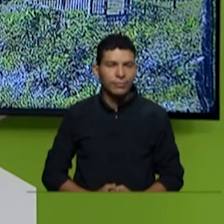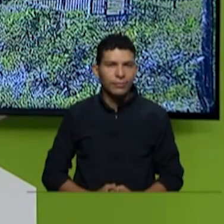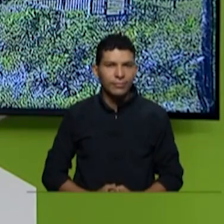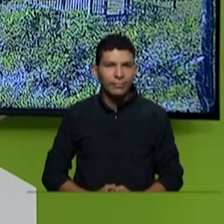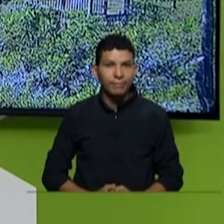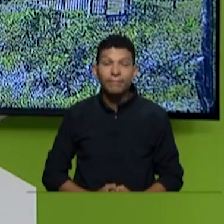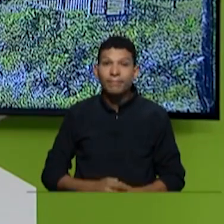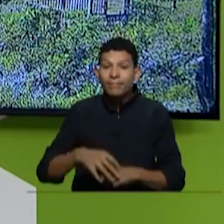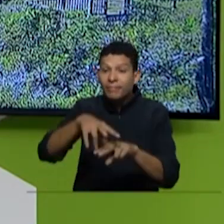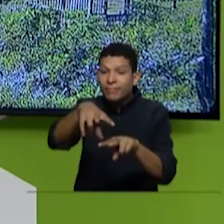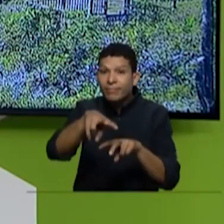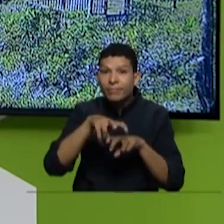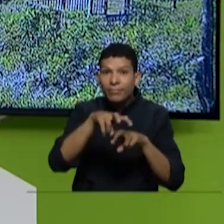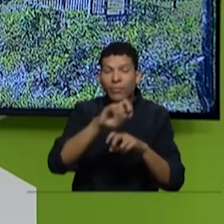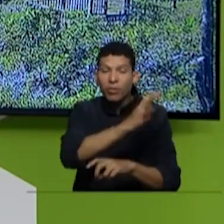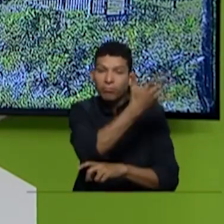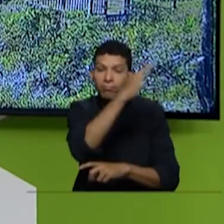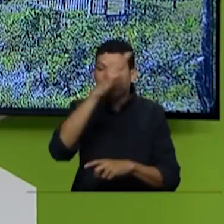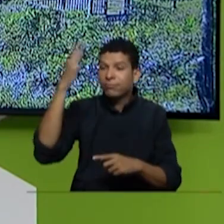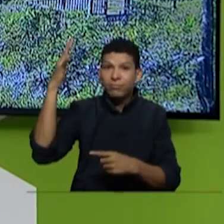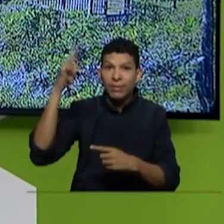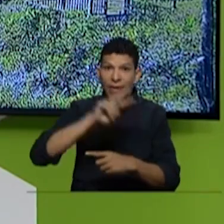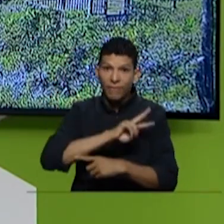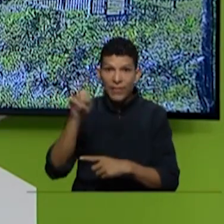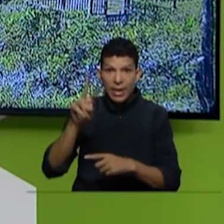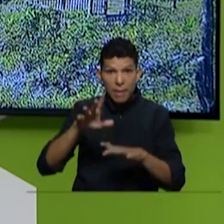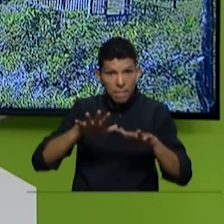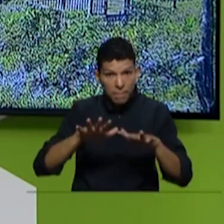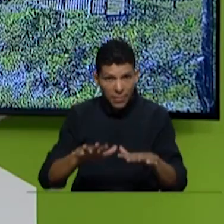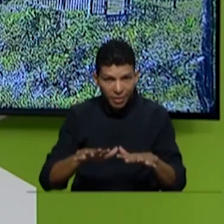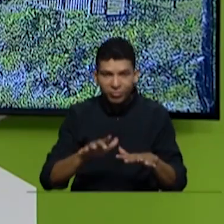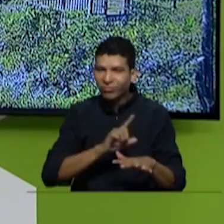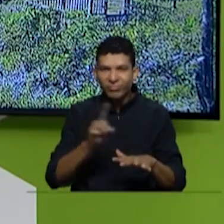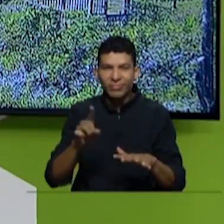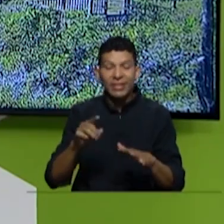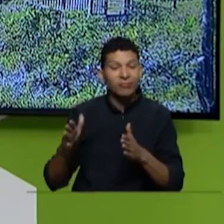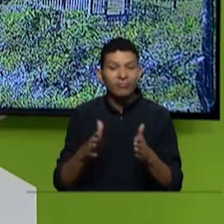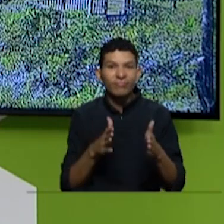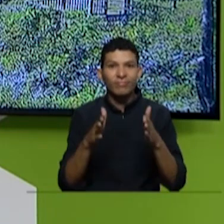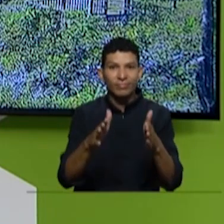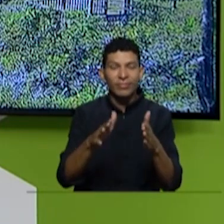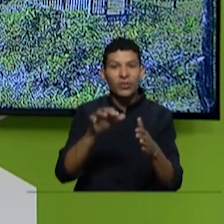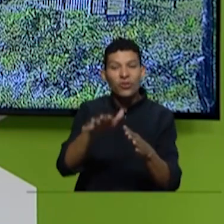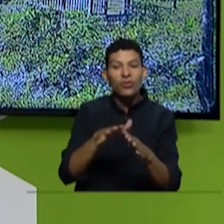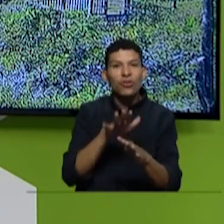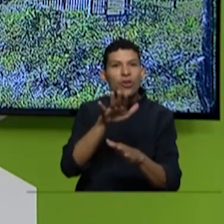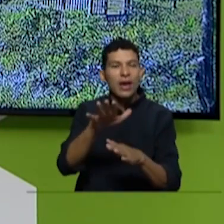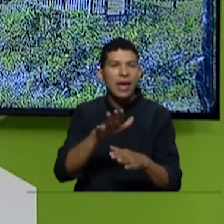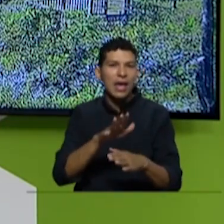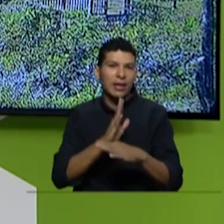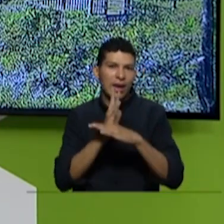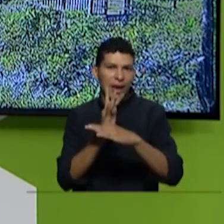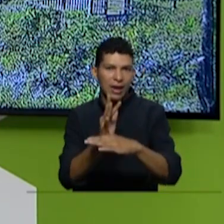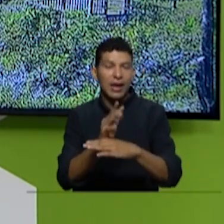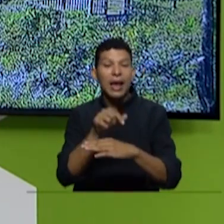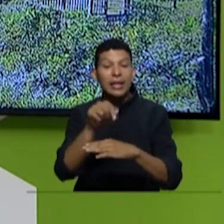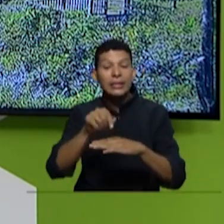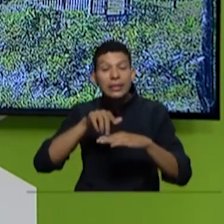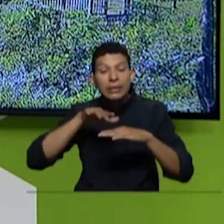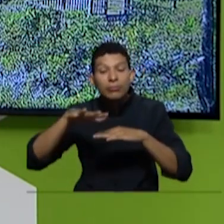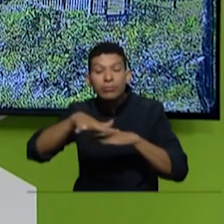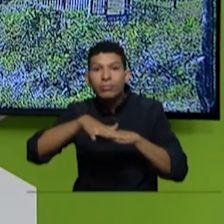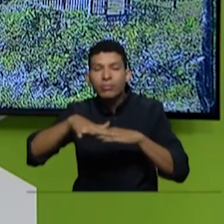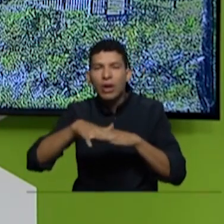la siembra de árboles en el valle del cauca no se detiene en el sendero villa estela en la cuenca baja del río karima se sembraron más de